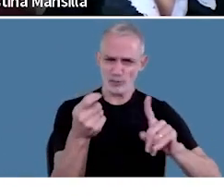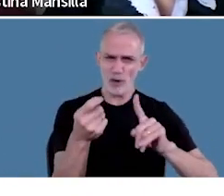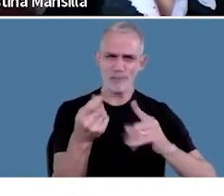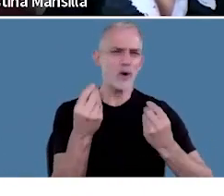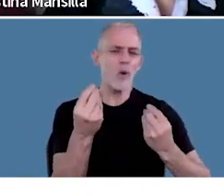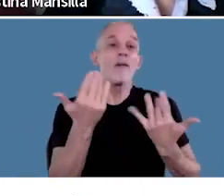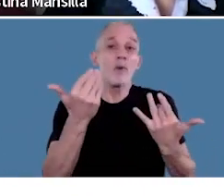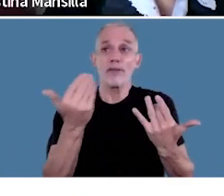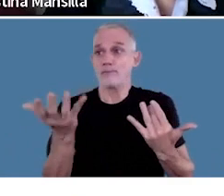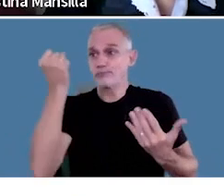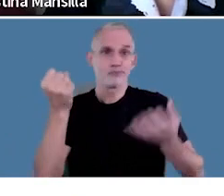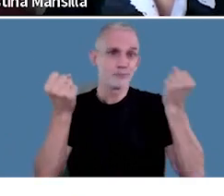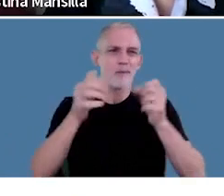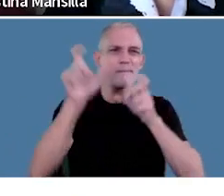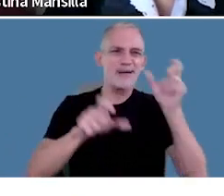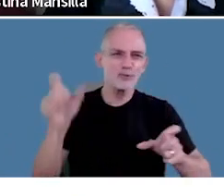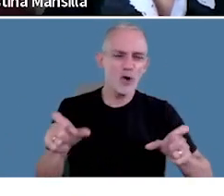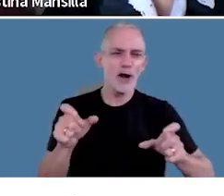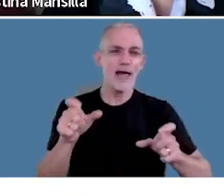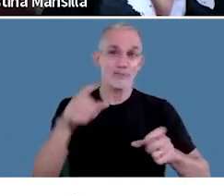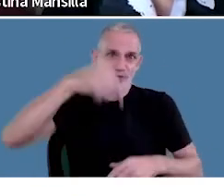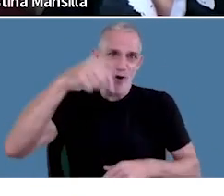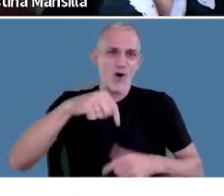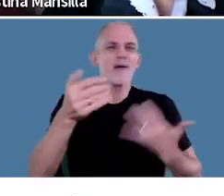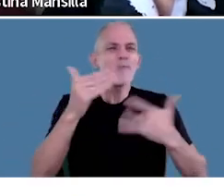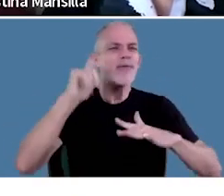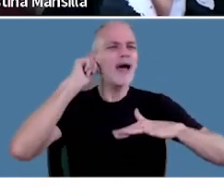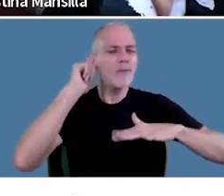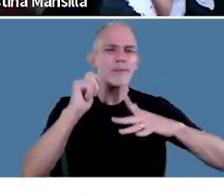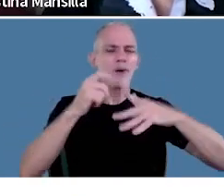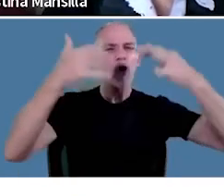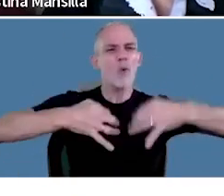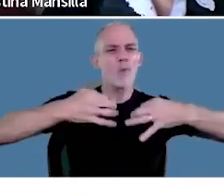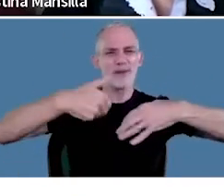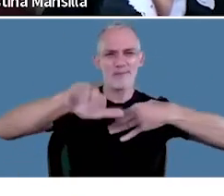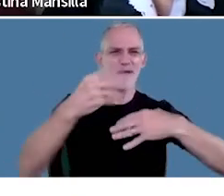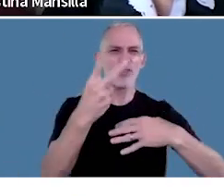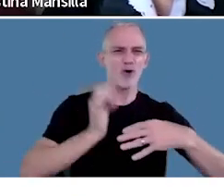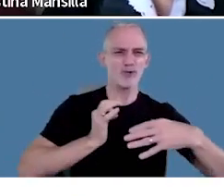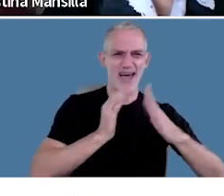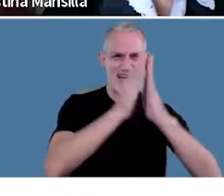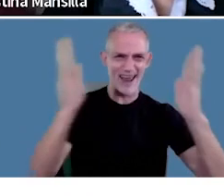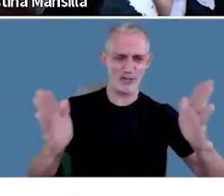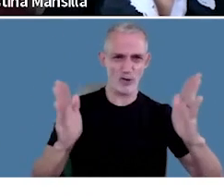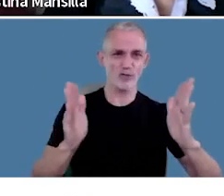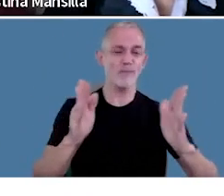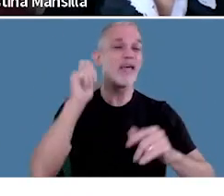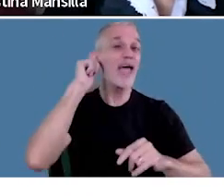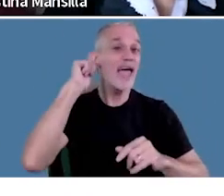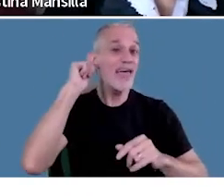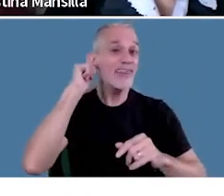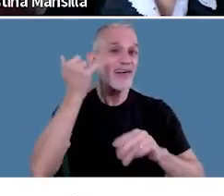pueden acceder personas que hoy hubieran cumplido o que dentro de los 2 años hubieran cumplido